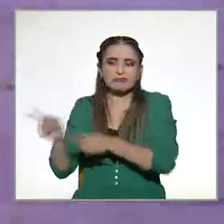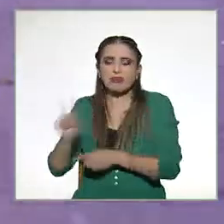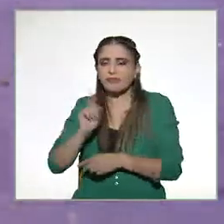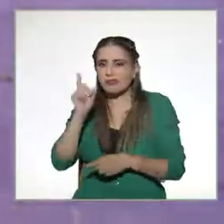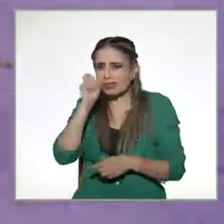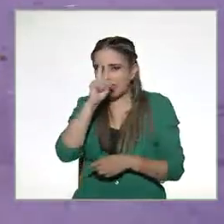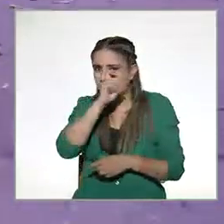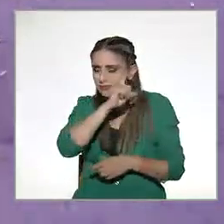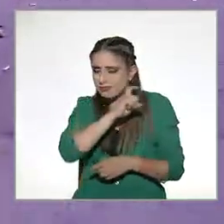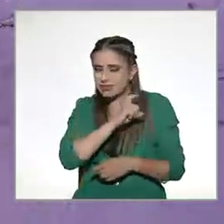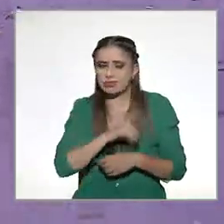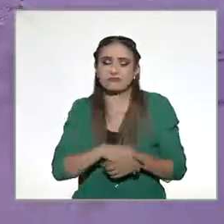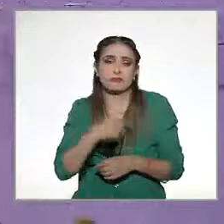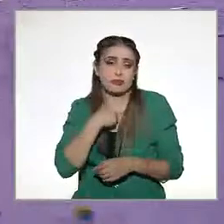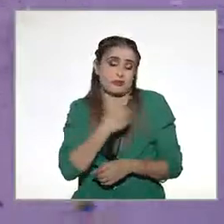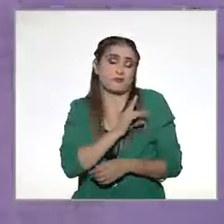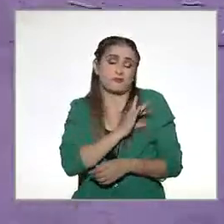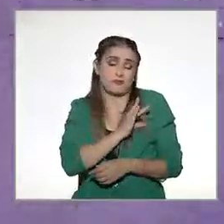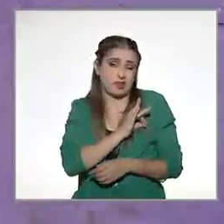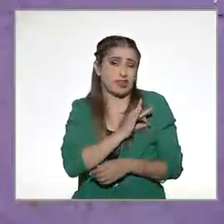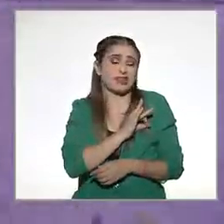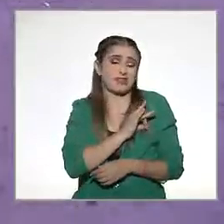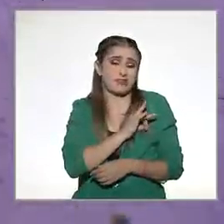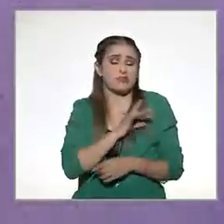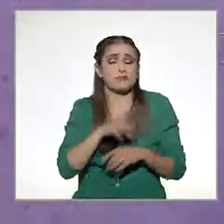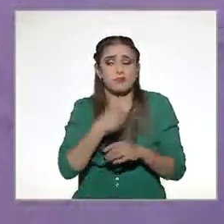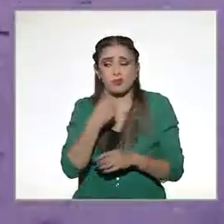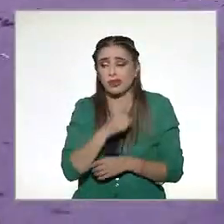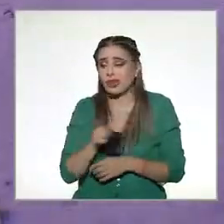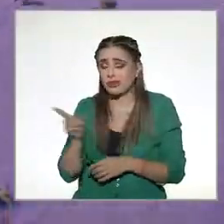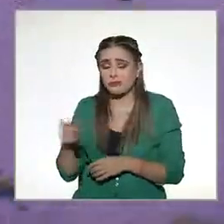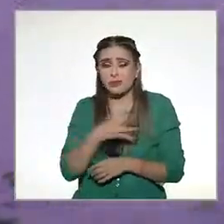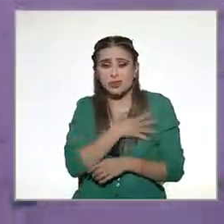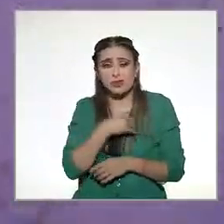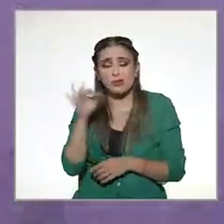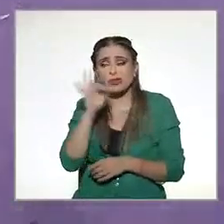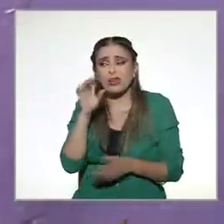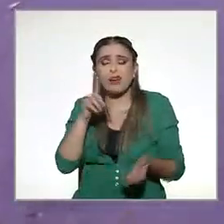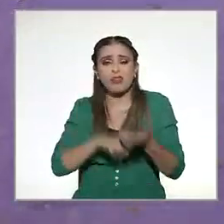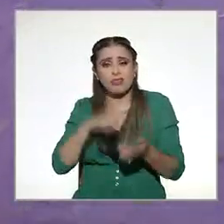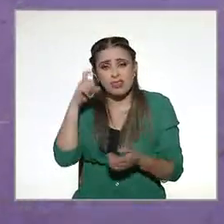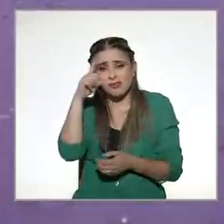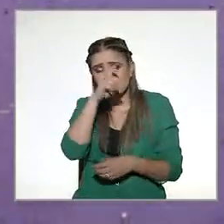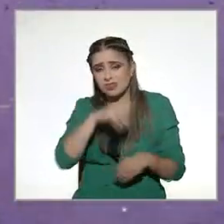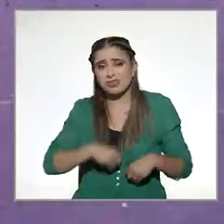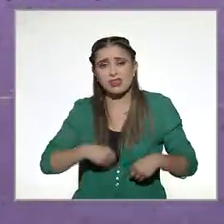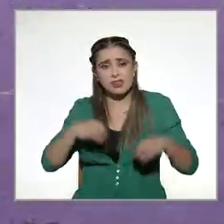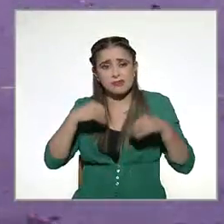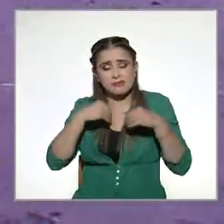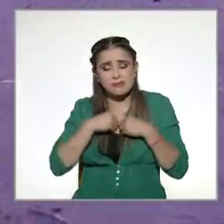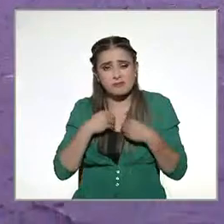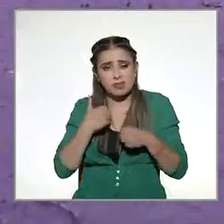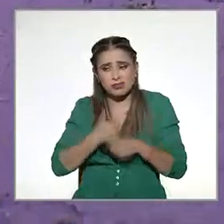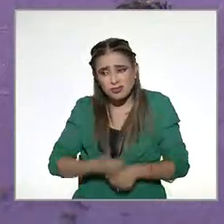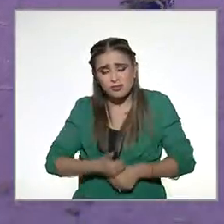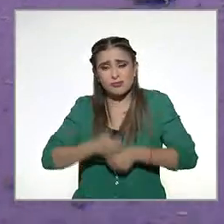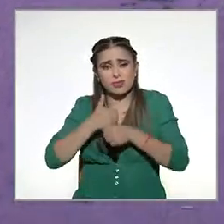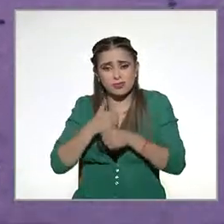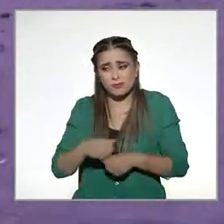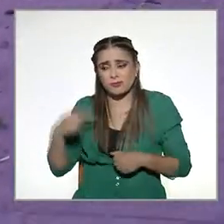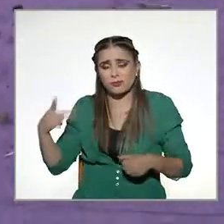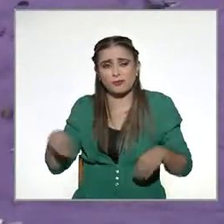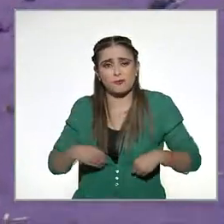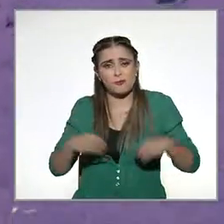miedo es que mi hijo también batalle con esto en su vida,